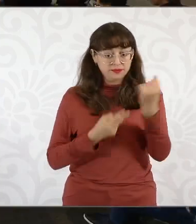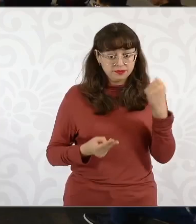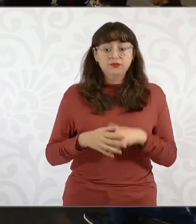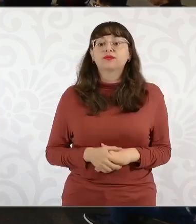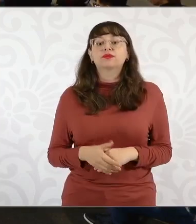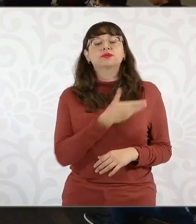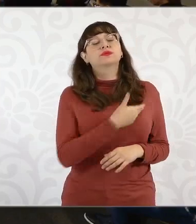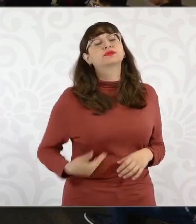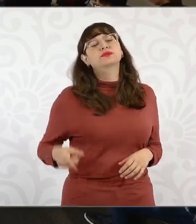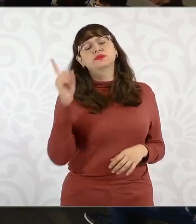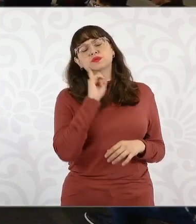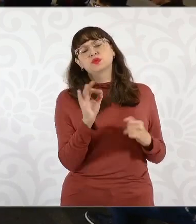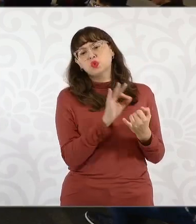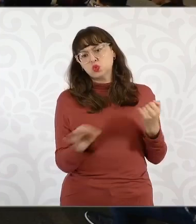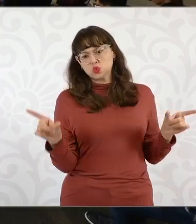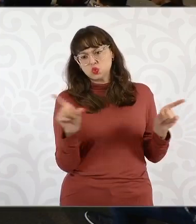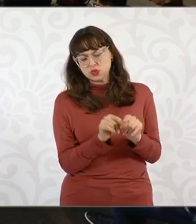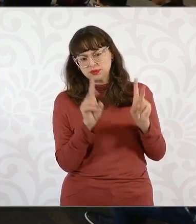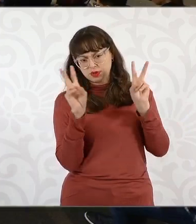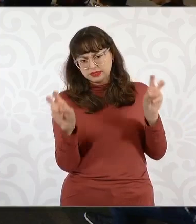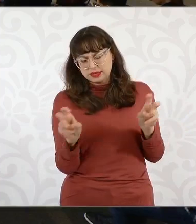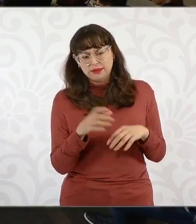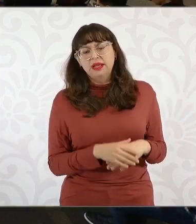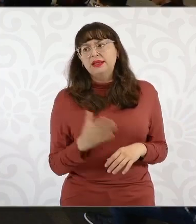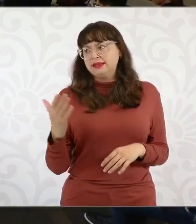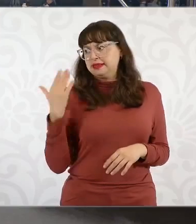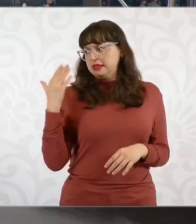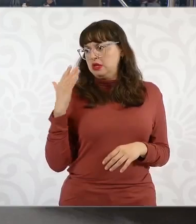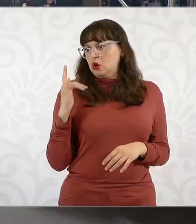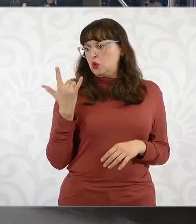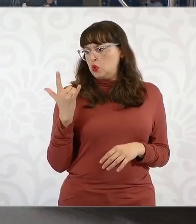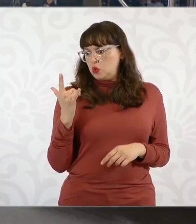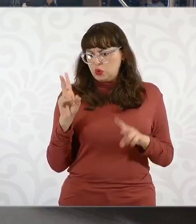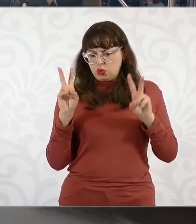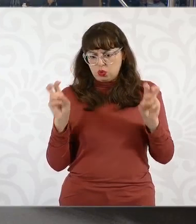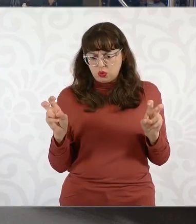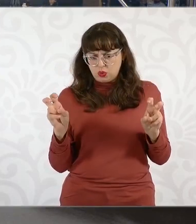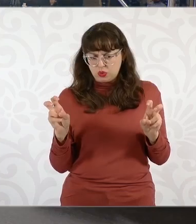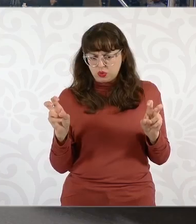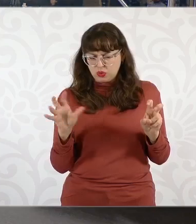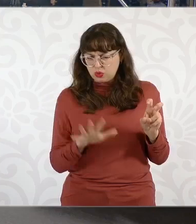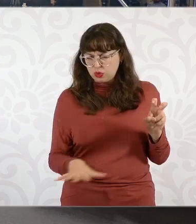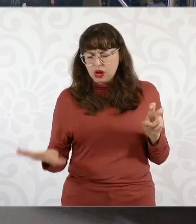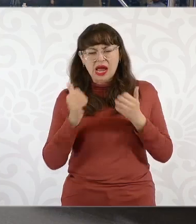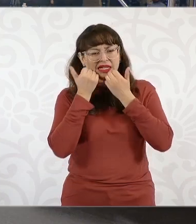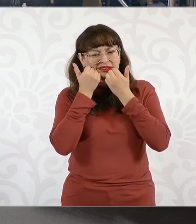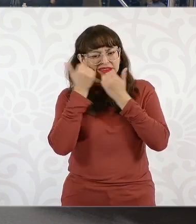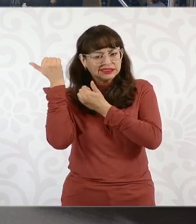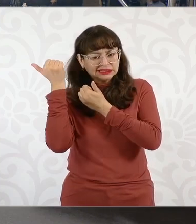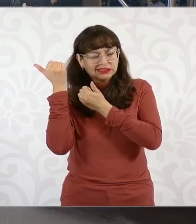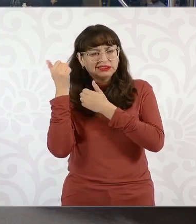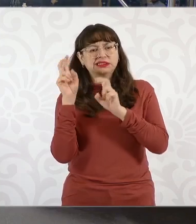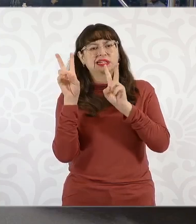muy brevemente sobre esta estrategia que presentó en julio para el sector cañero, preguntarle si habrá